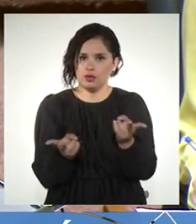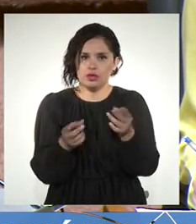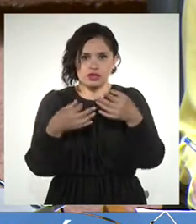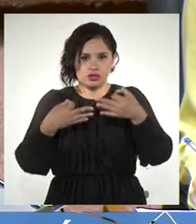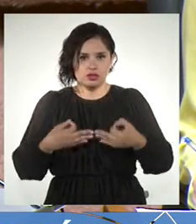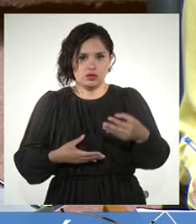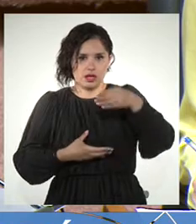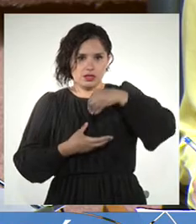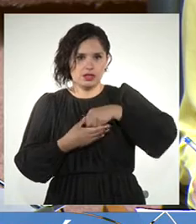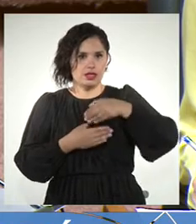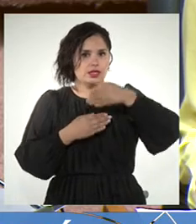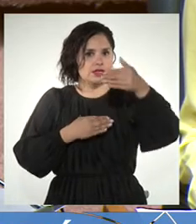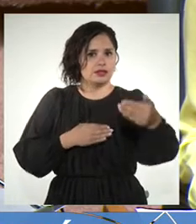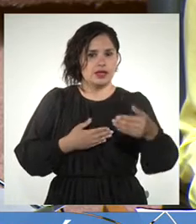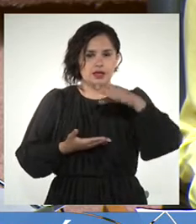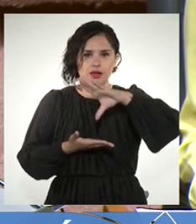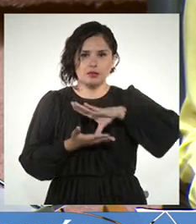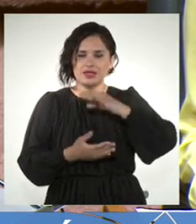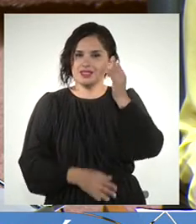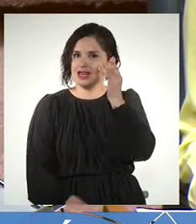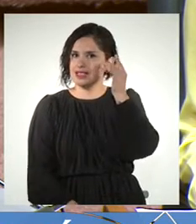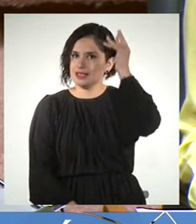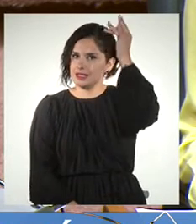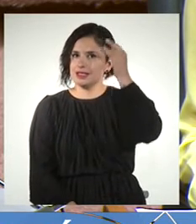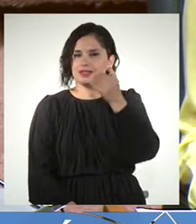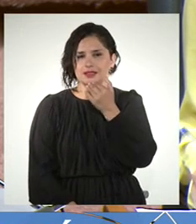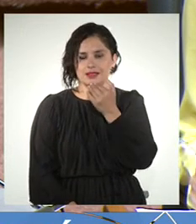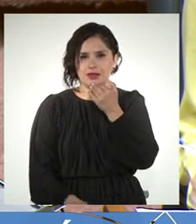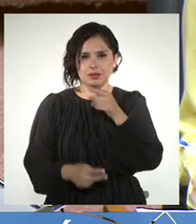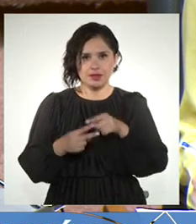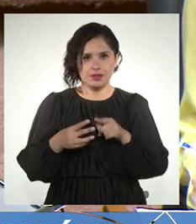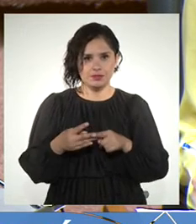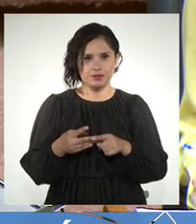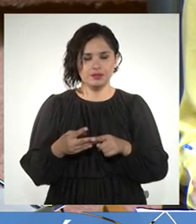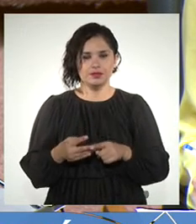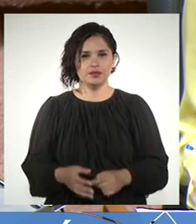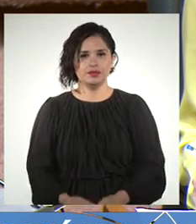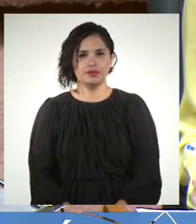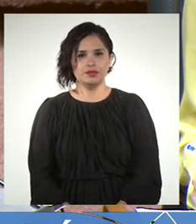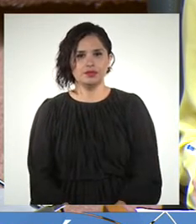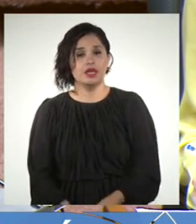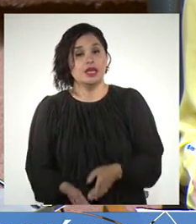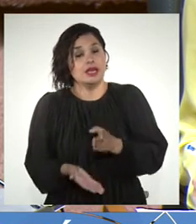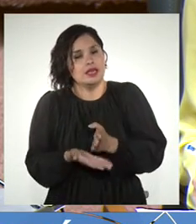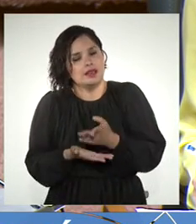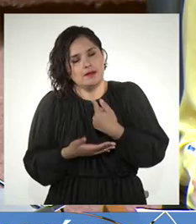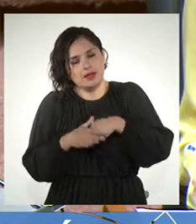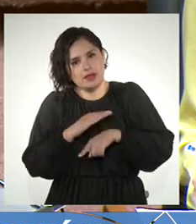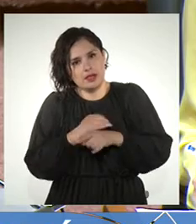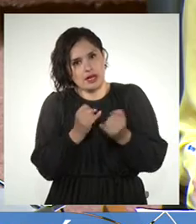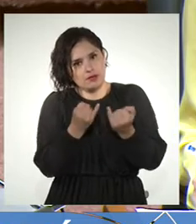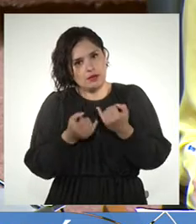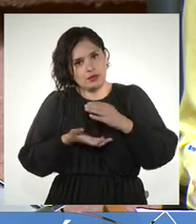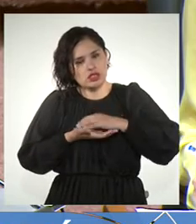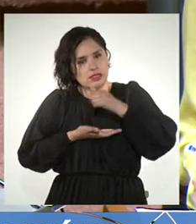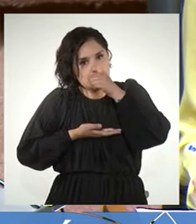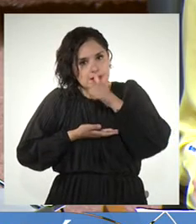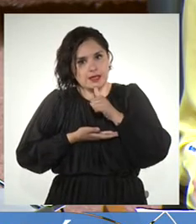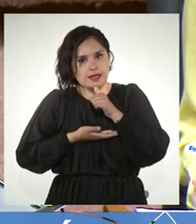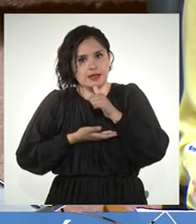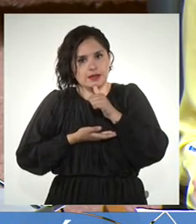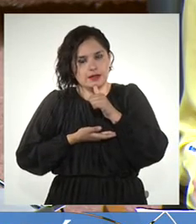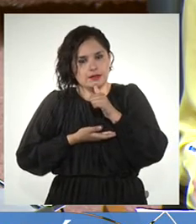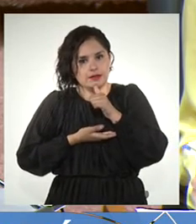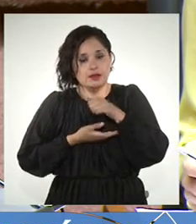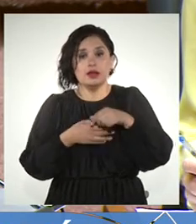del país, a la inteligencia y contrainteligencia y que por su naturaleza deban ser reservadas o secretas. Sin